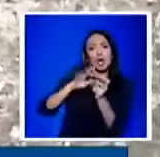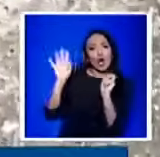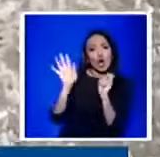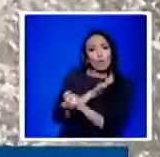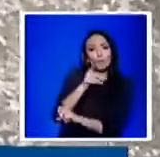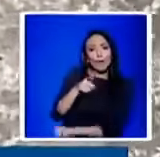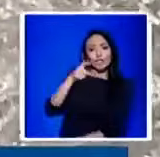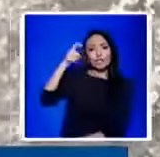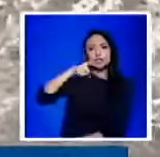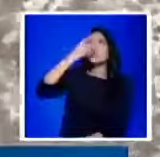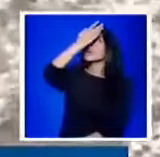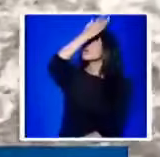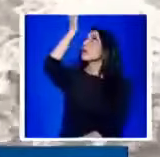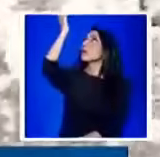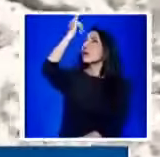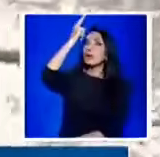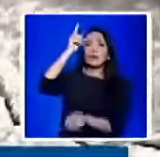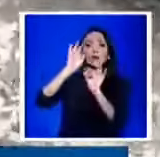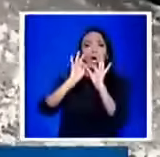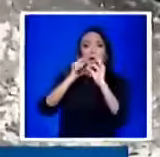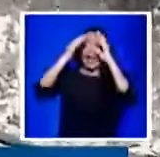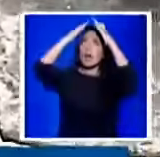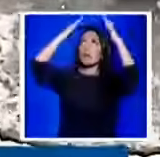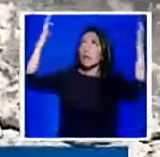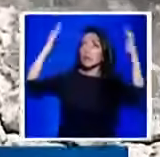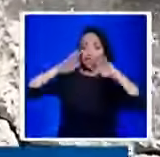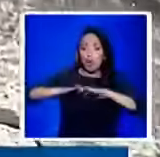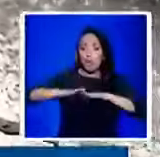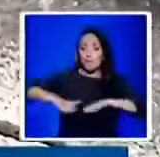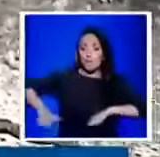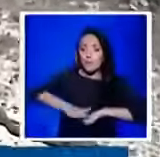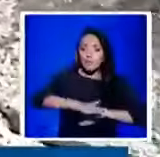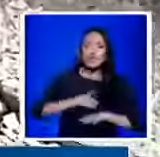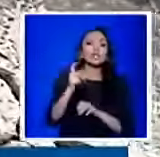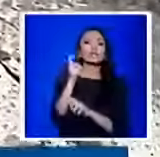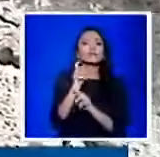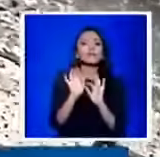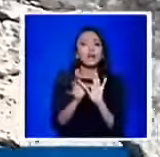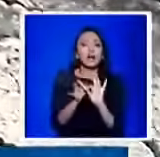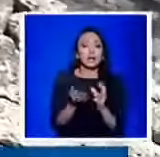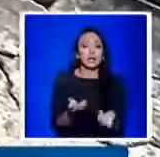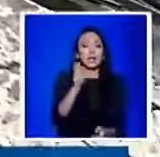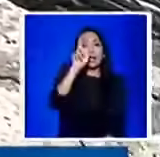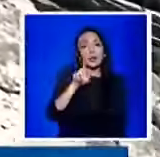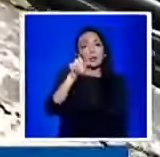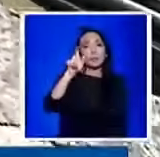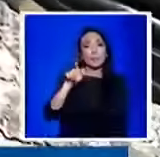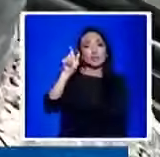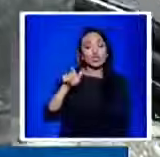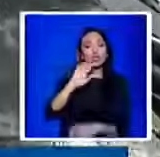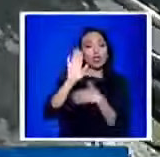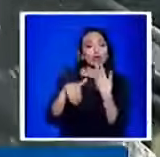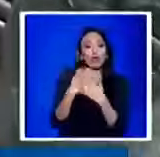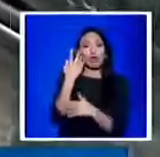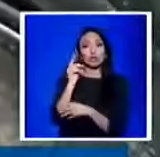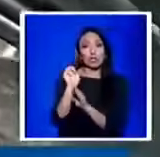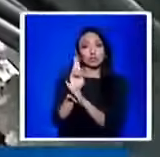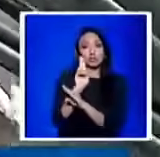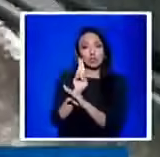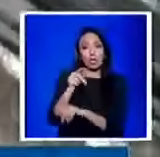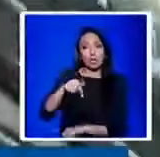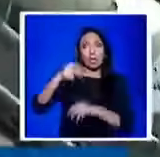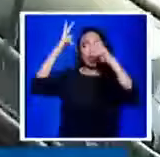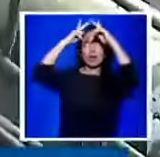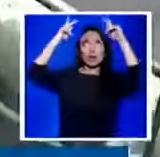intervenga parte de esta estructura que se convertiría en un riesgo para los que utilizan a diario pues este puente peatonal que